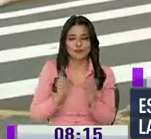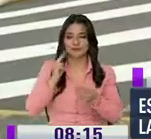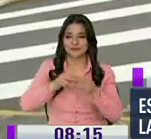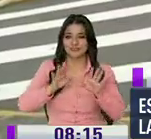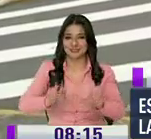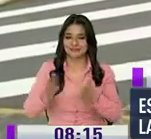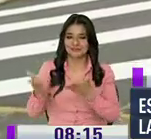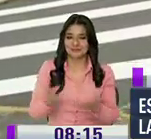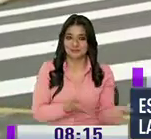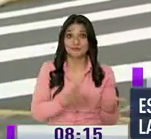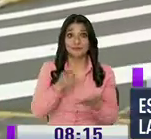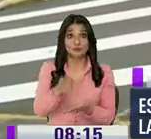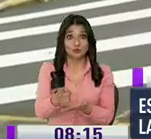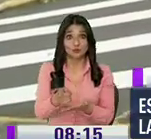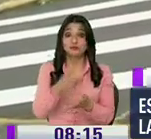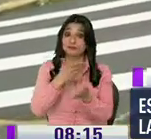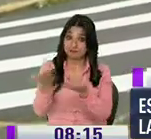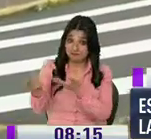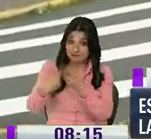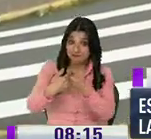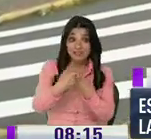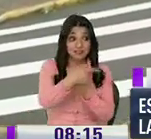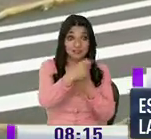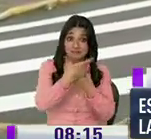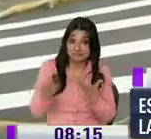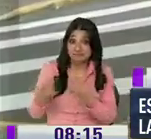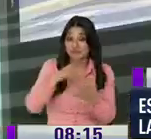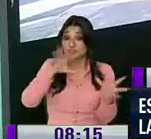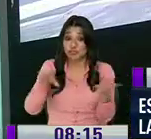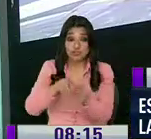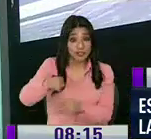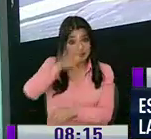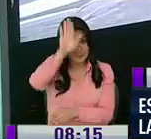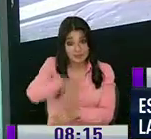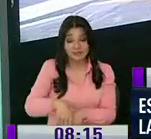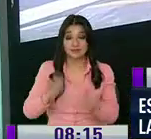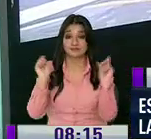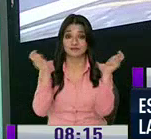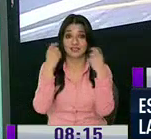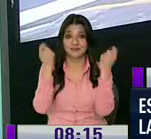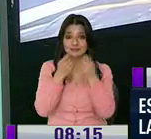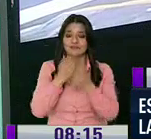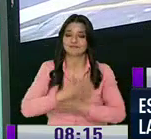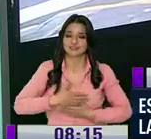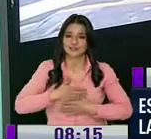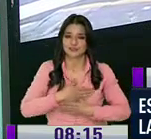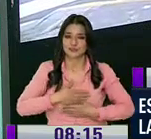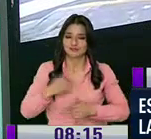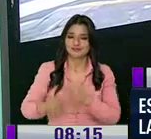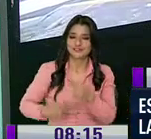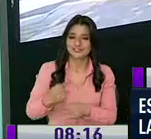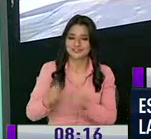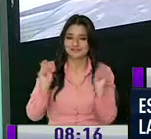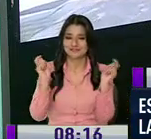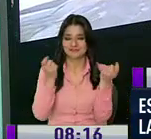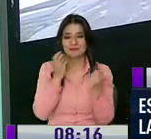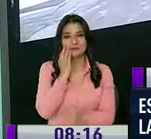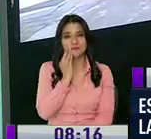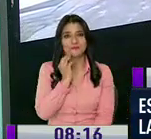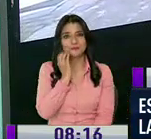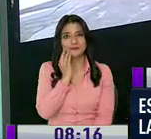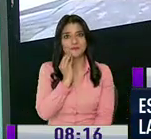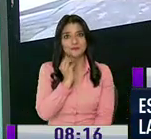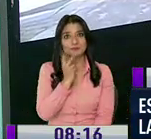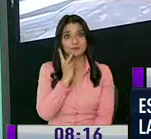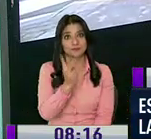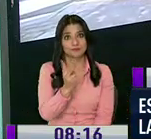evento. Roberto, cordialmente invitado, Ali también, todos en el canal, vengan por favor a disfrutar de esta tradicional carrera. Bueno, y estoy viendo que vas a